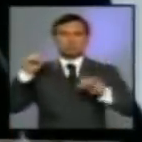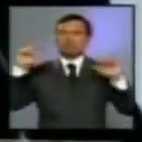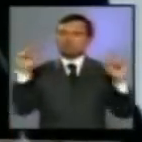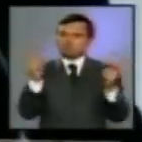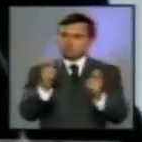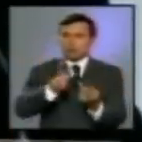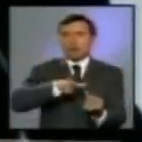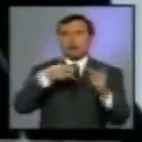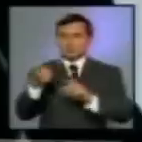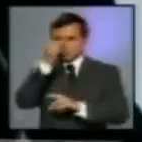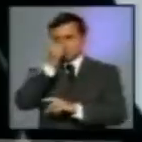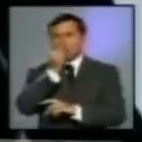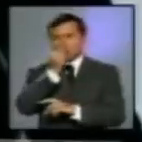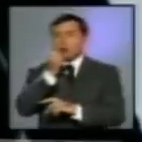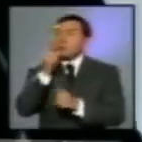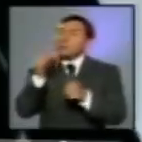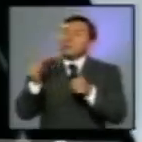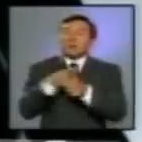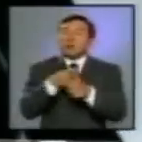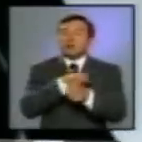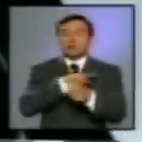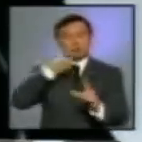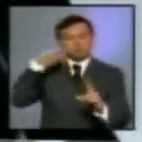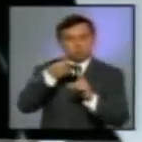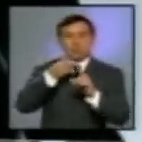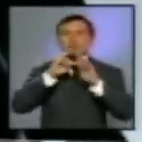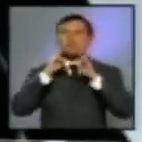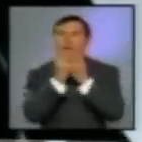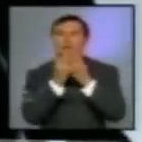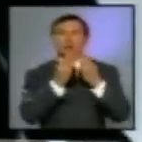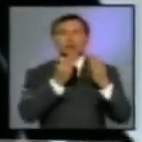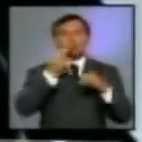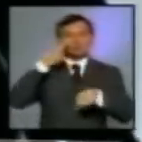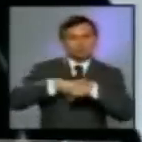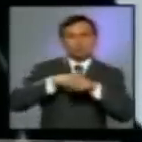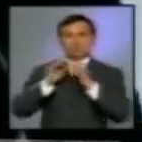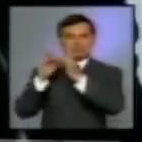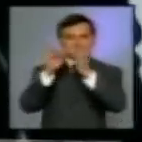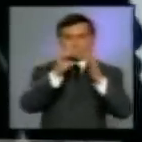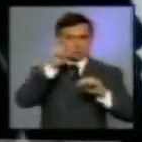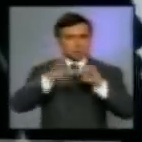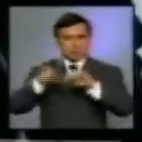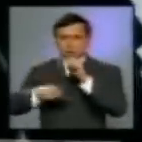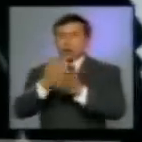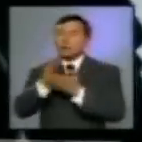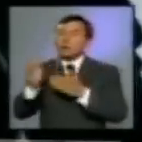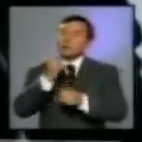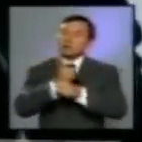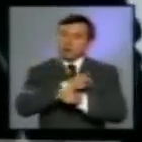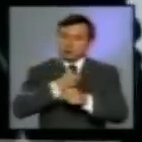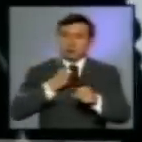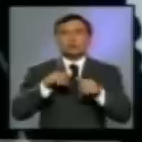al crimen organizado. Primero, se tienen que atender las causas del delito. Tiene que haber trabajo, tiene que haber bienestar, tiene que